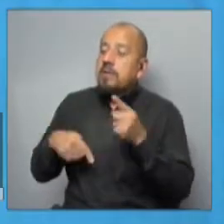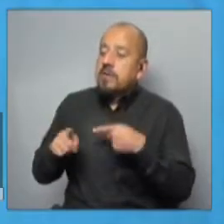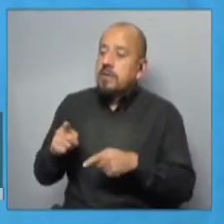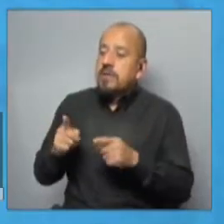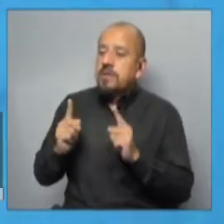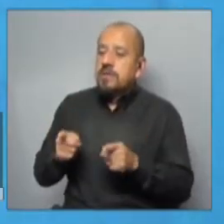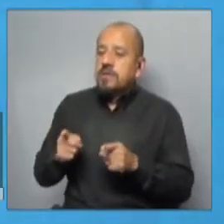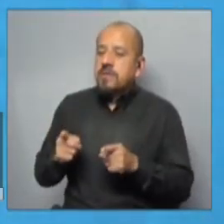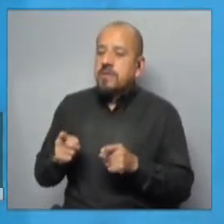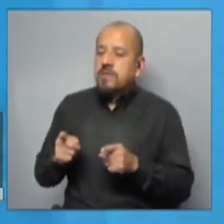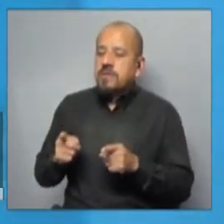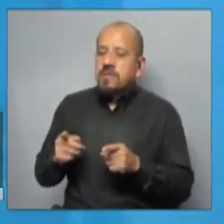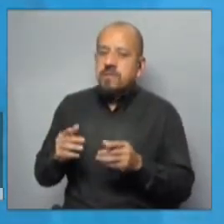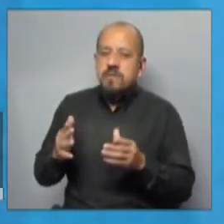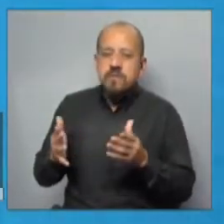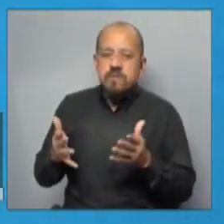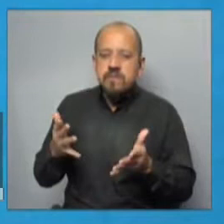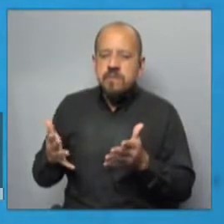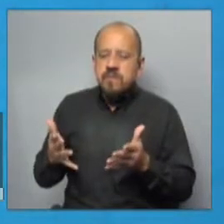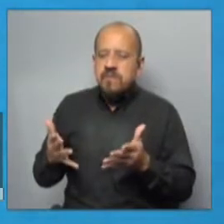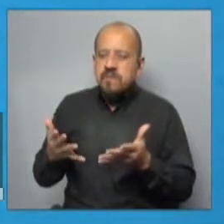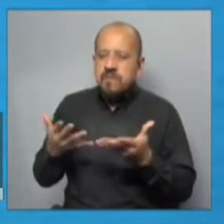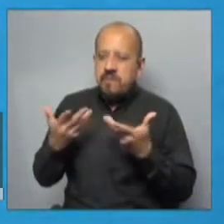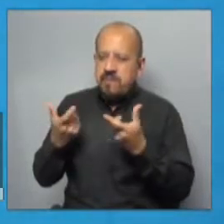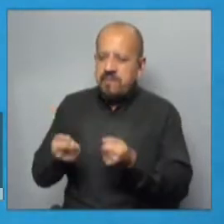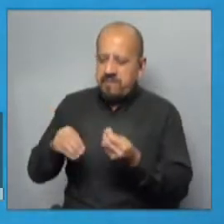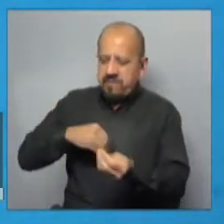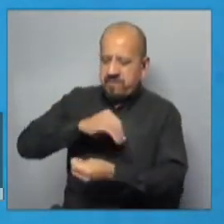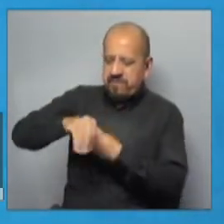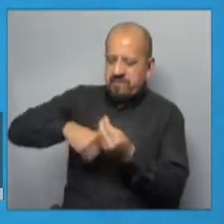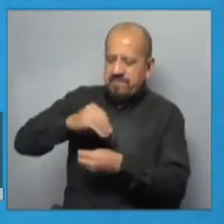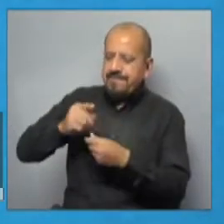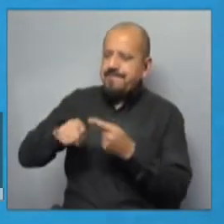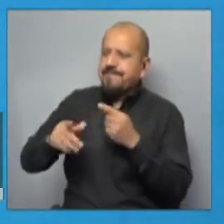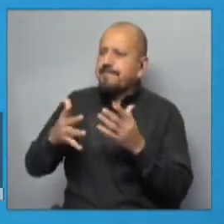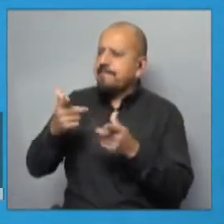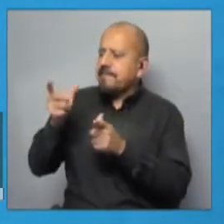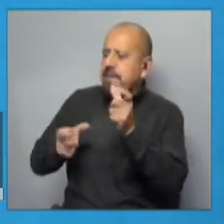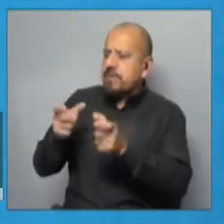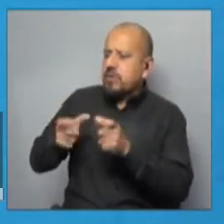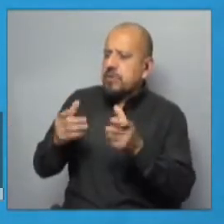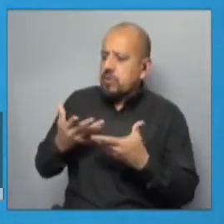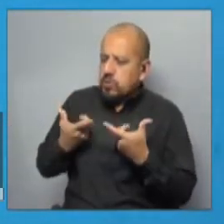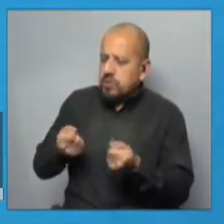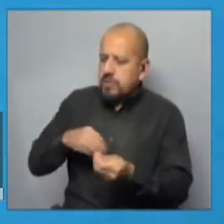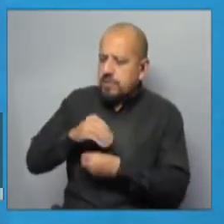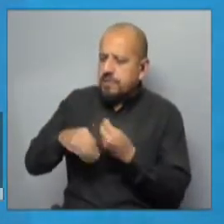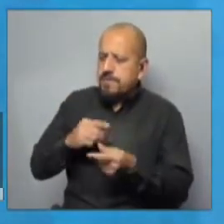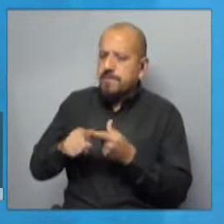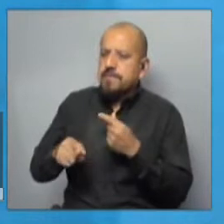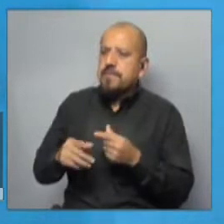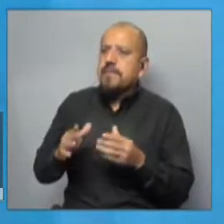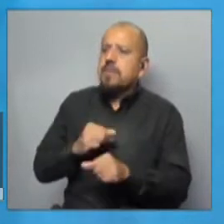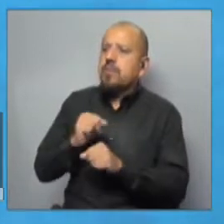terminan siendo una ayuda para la familia el hecho de la que a persona se pueda insertar en el mercado laboral